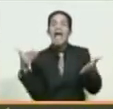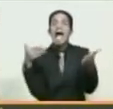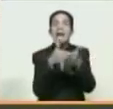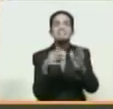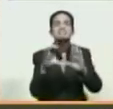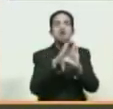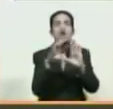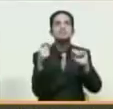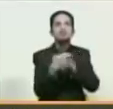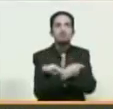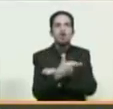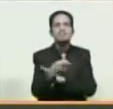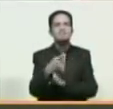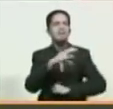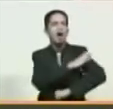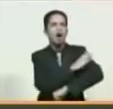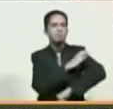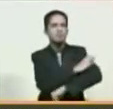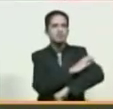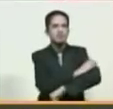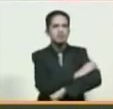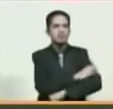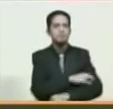anticonstitucionales de la derecha venezolana.